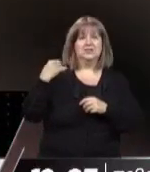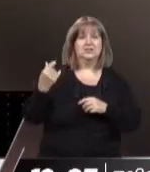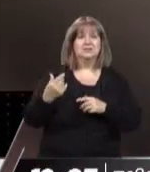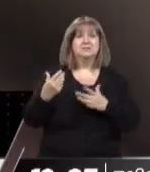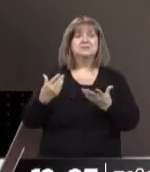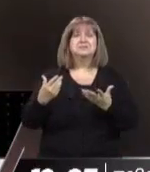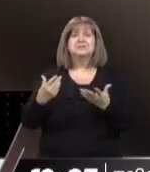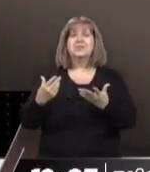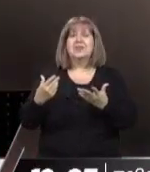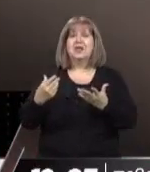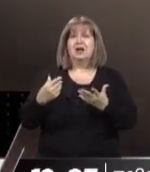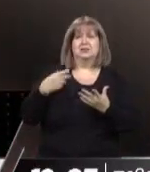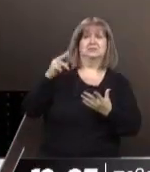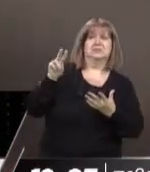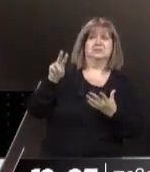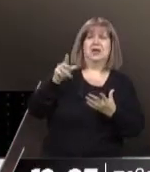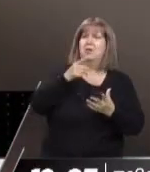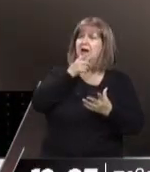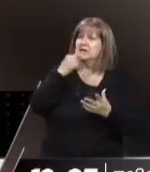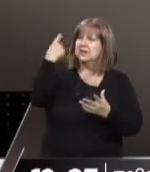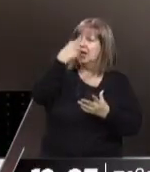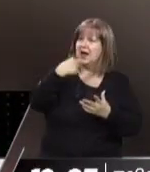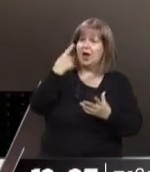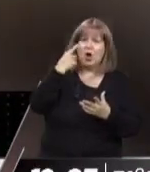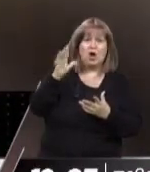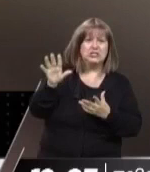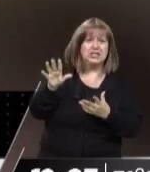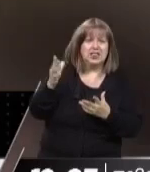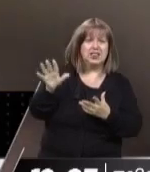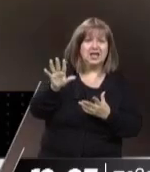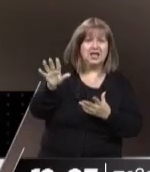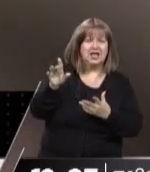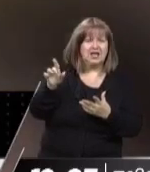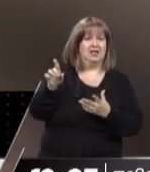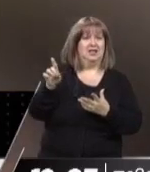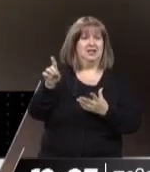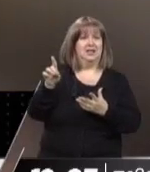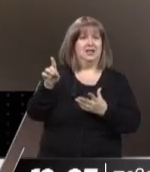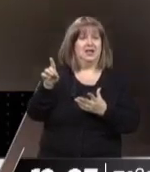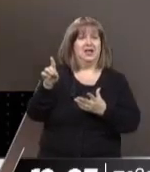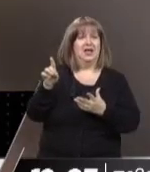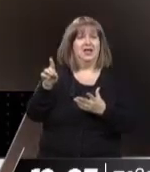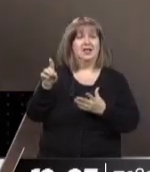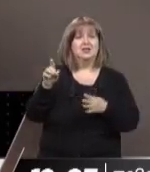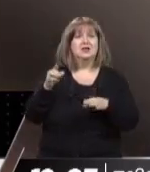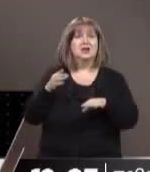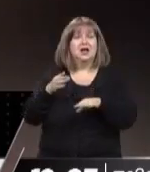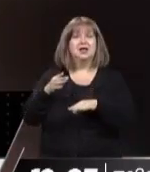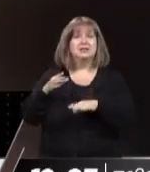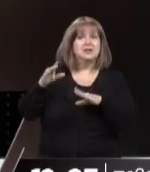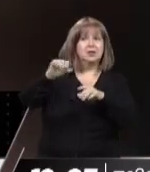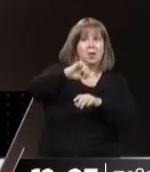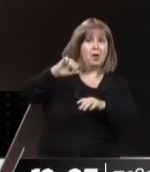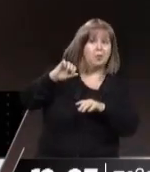Mi compañero le pareció verlo. Y claro, se asomó la puerta, asomó la